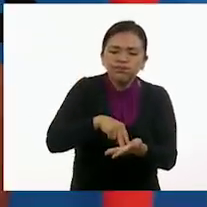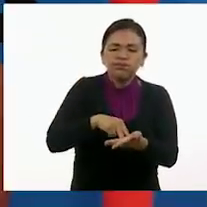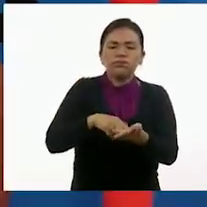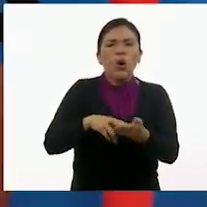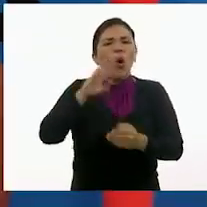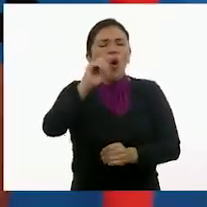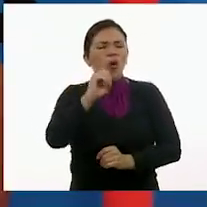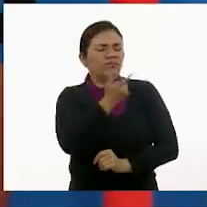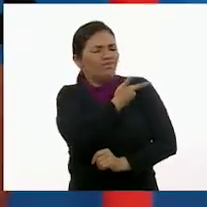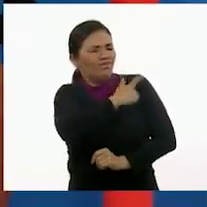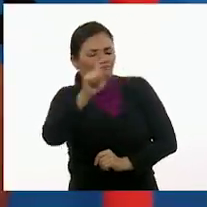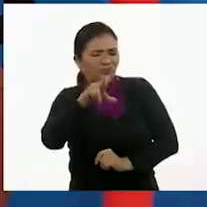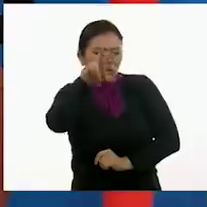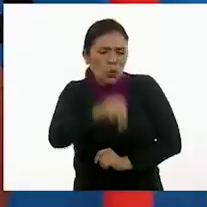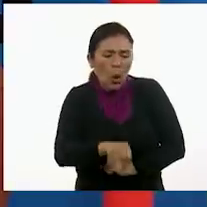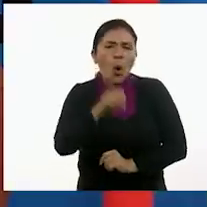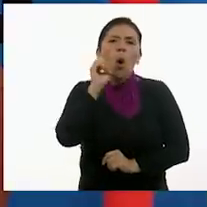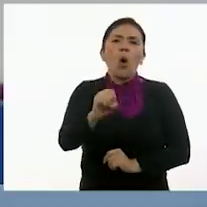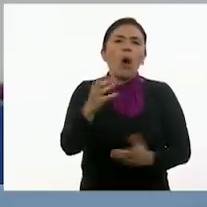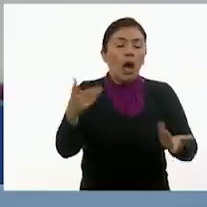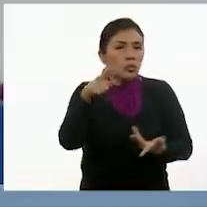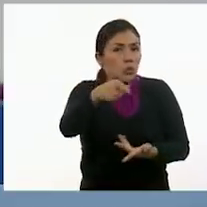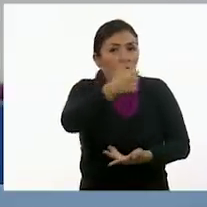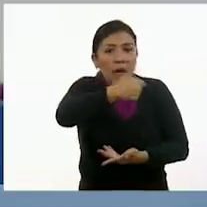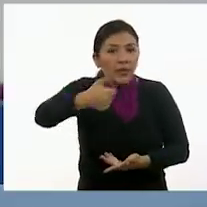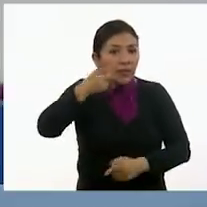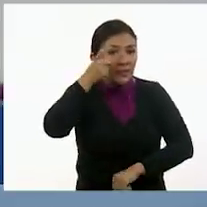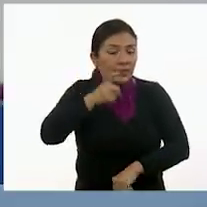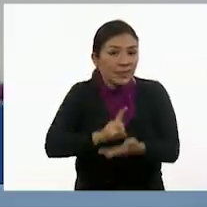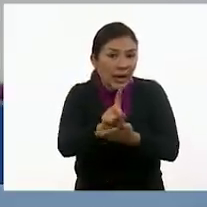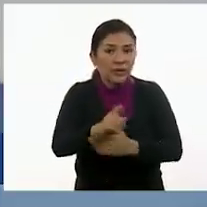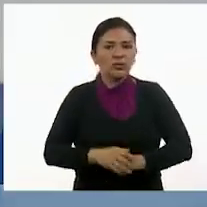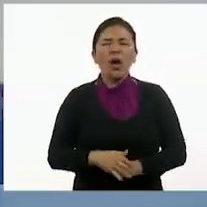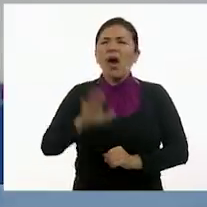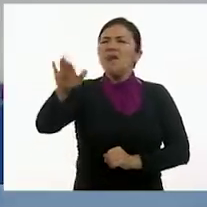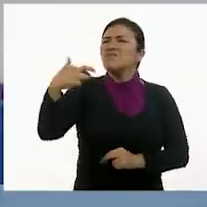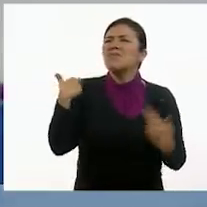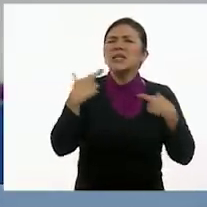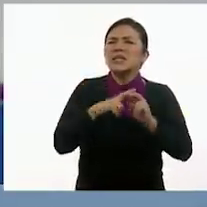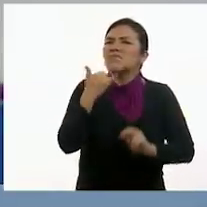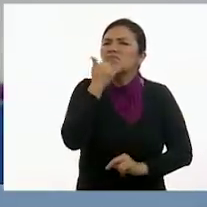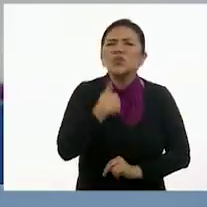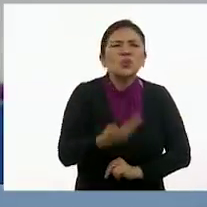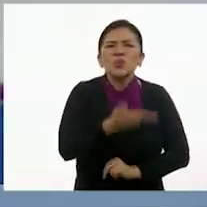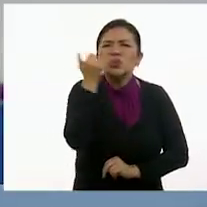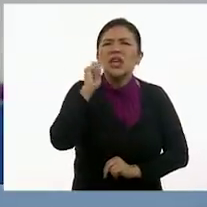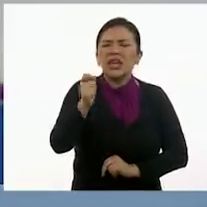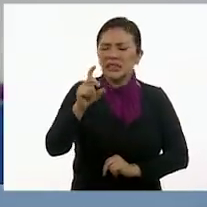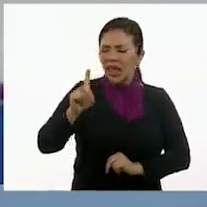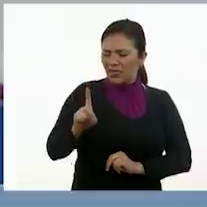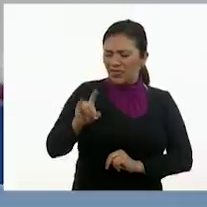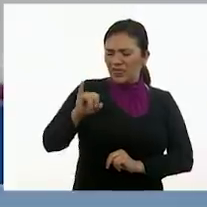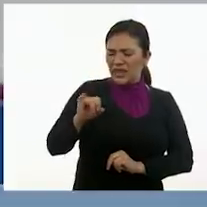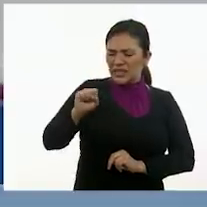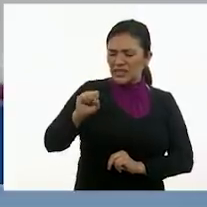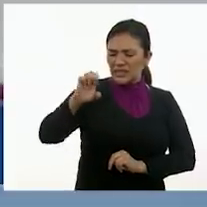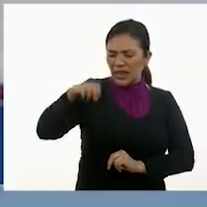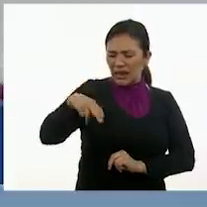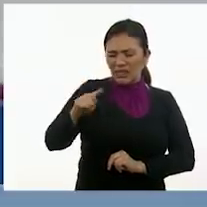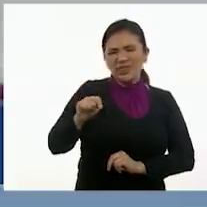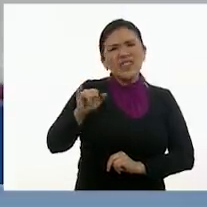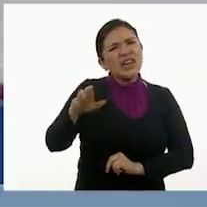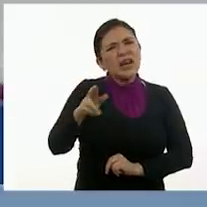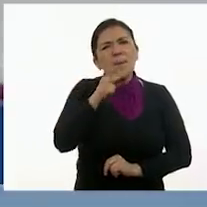también. Maestra, espera un momento. Ajá. Yo no sé qué significa disentir.